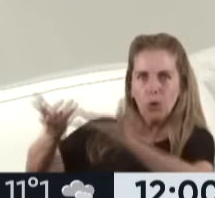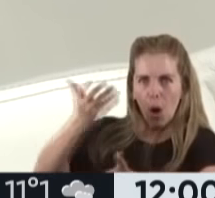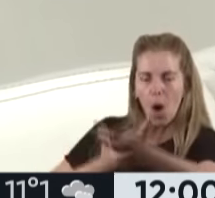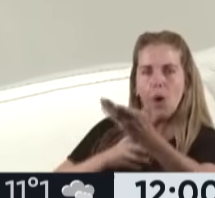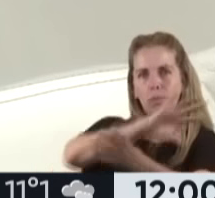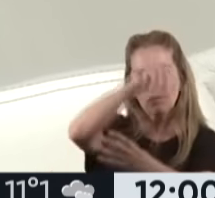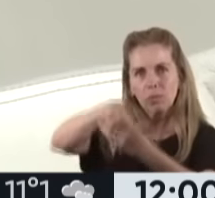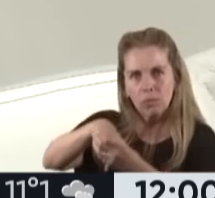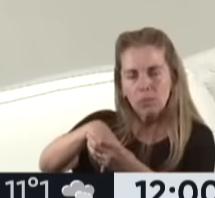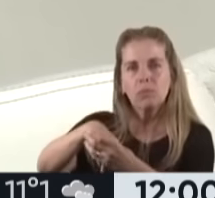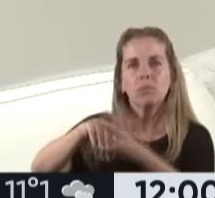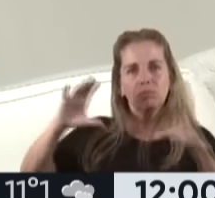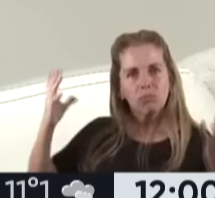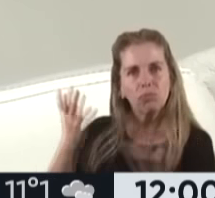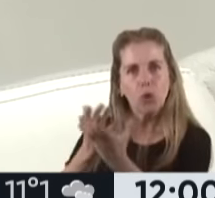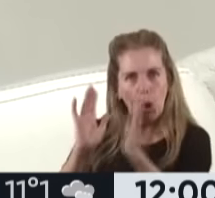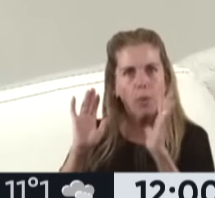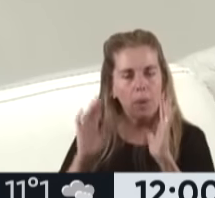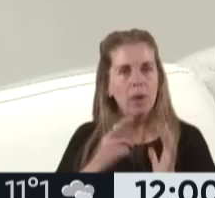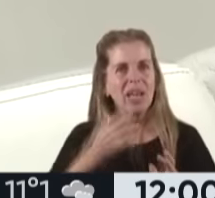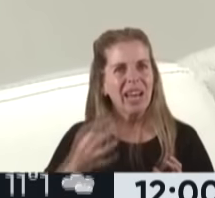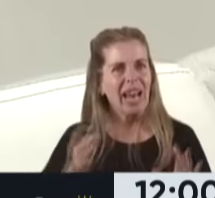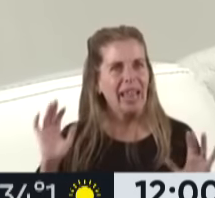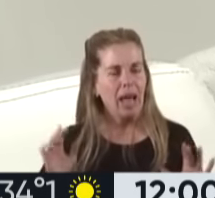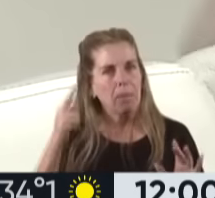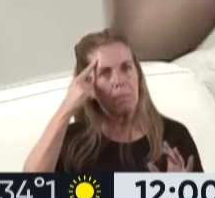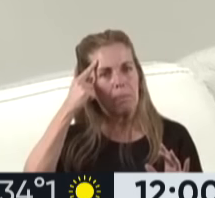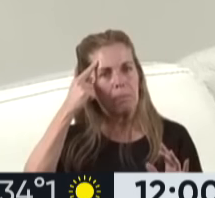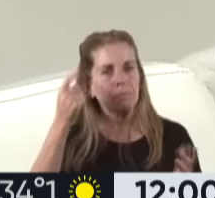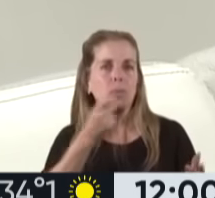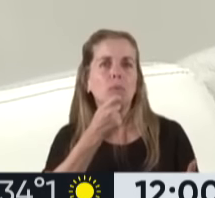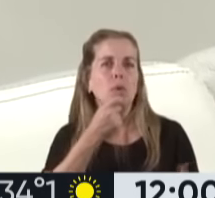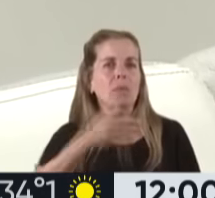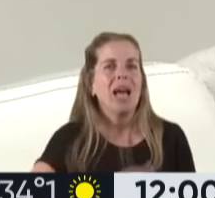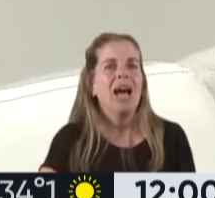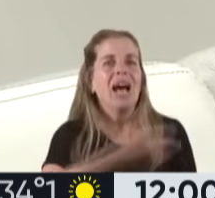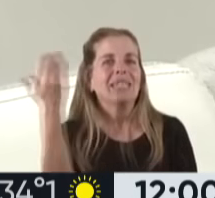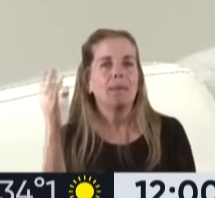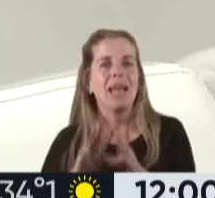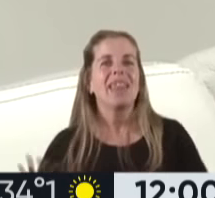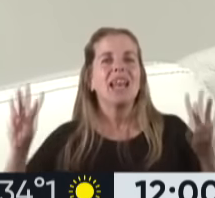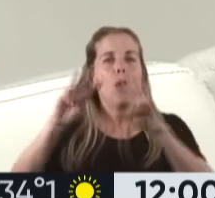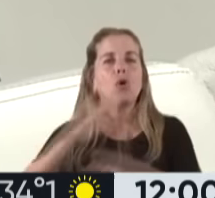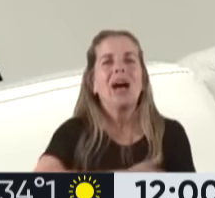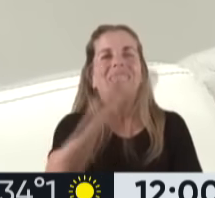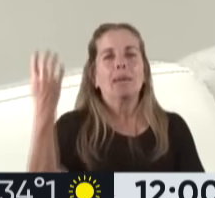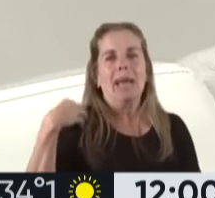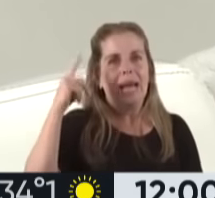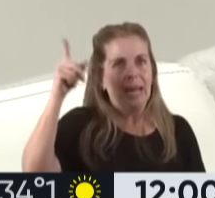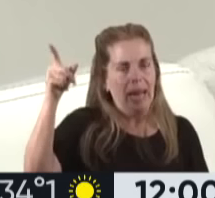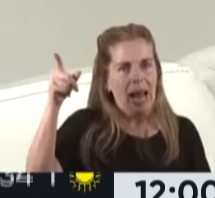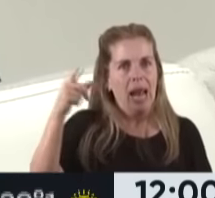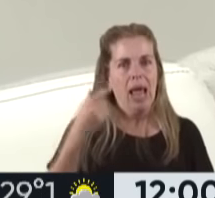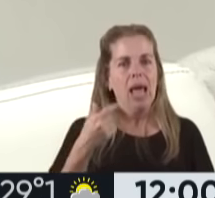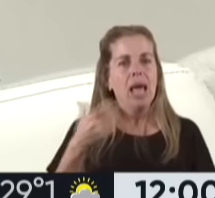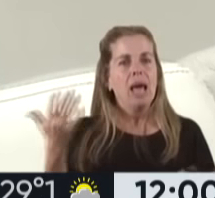naciones, pero en las votaciones de la Asamblea General de Naciones Unidas, el voto de